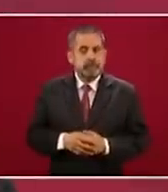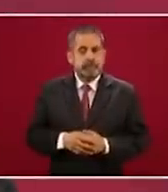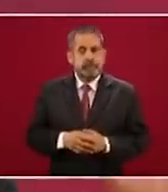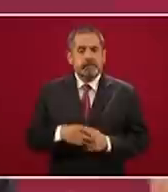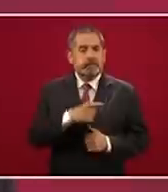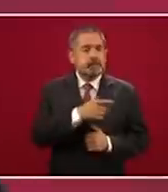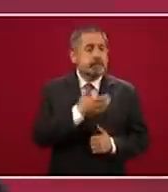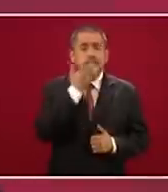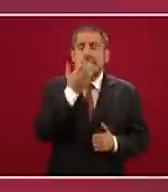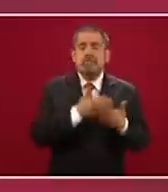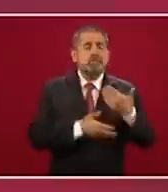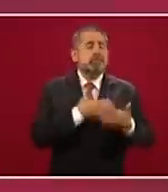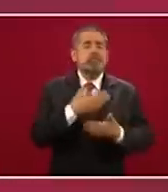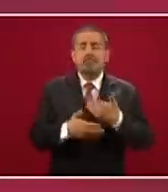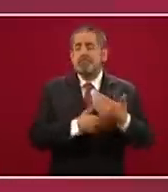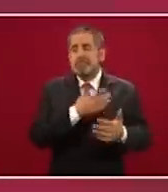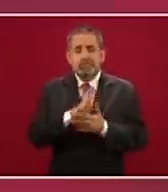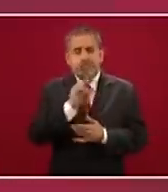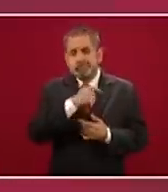una inercia